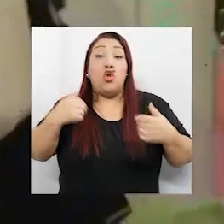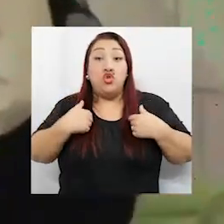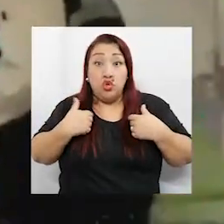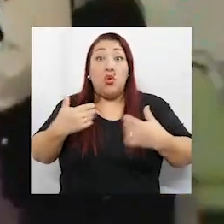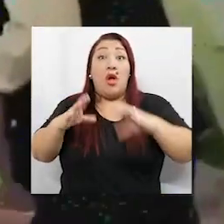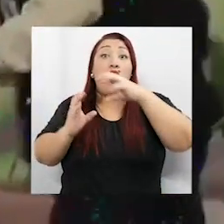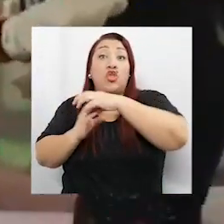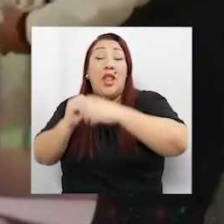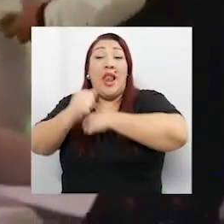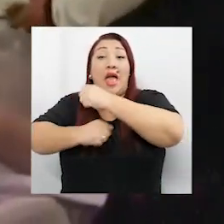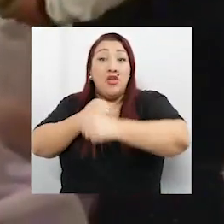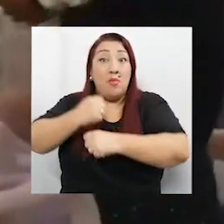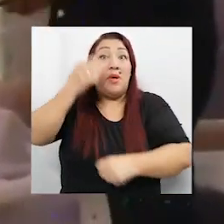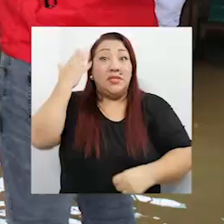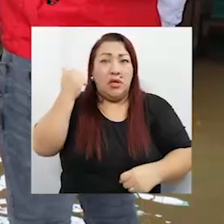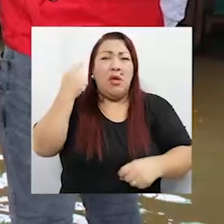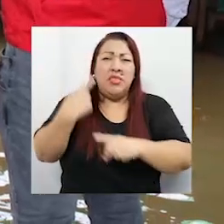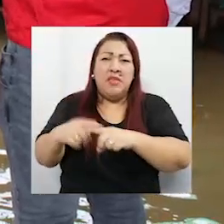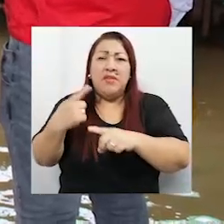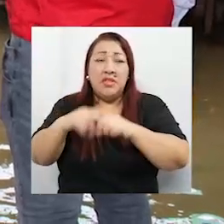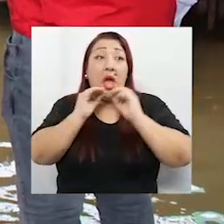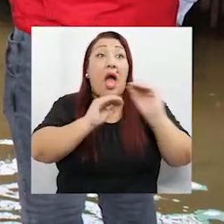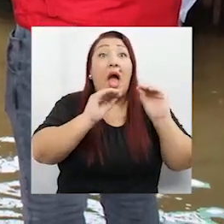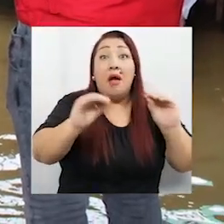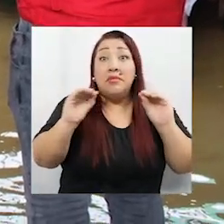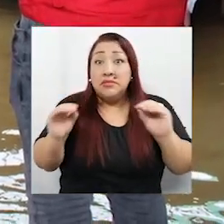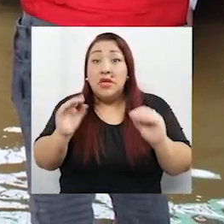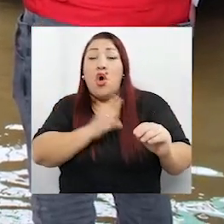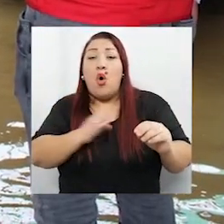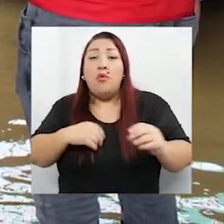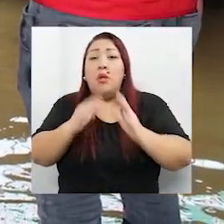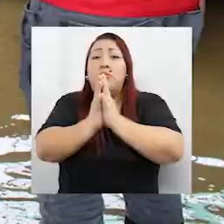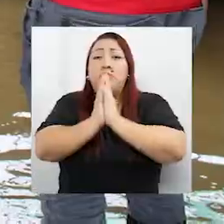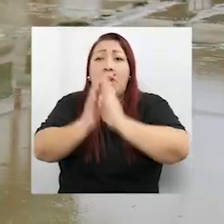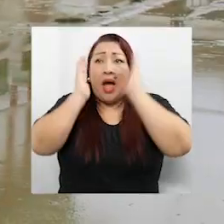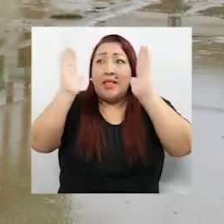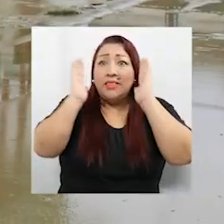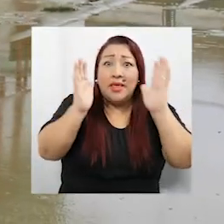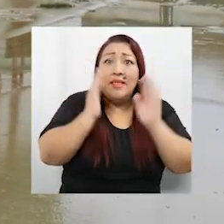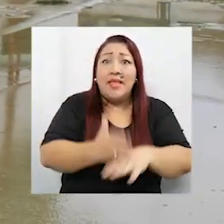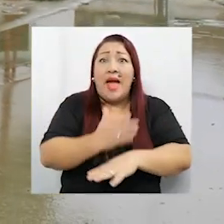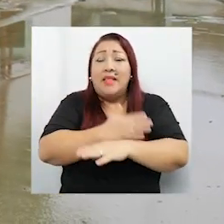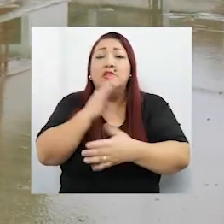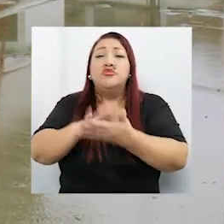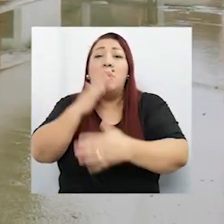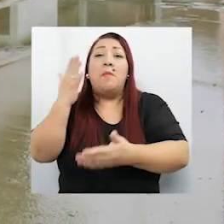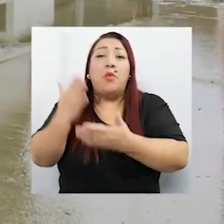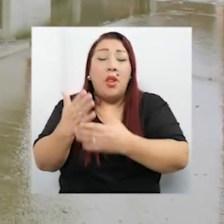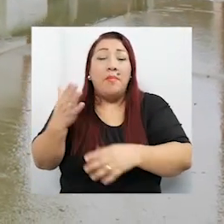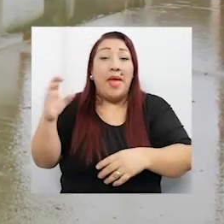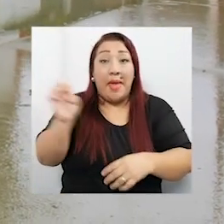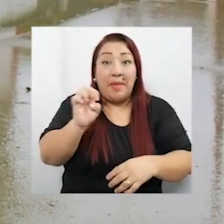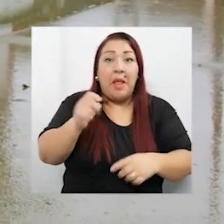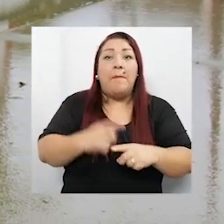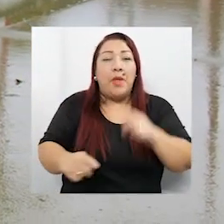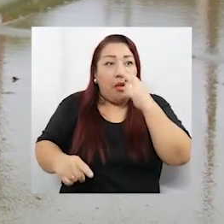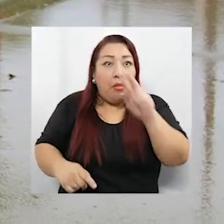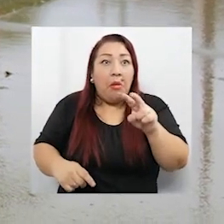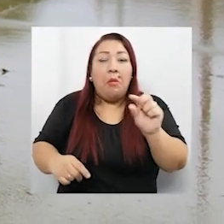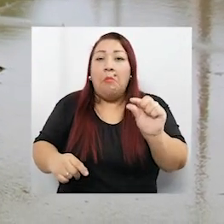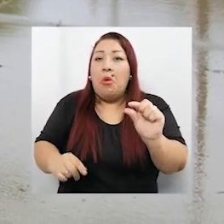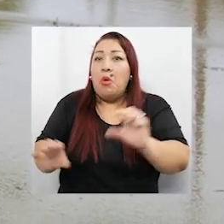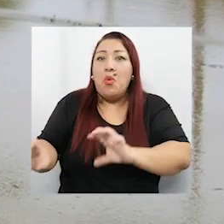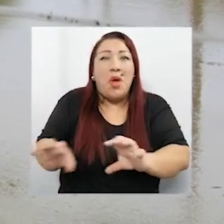Si bien la Contraloría emitió desde el año pasado una serie de alertas para que el Estado atienda con oportunidad la emergencia,